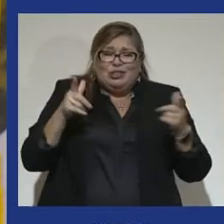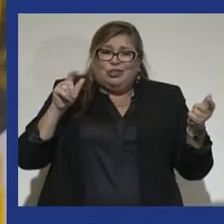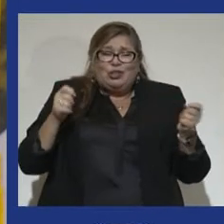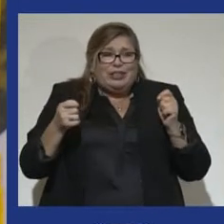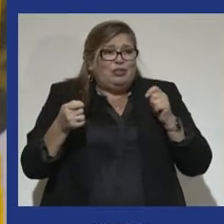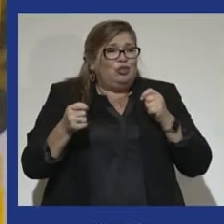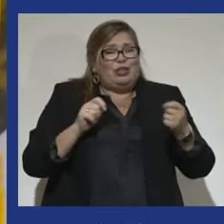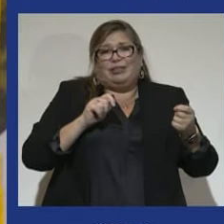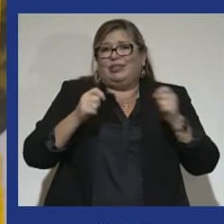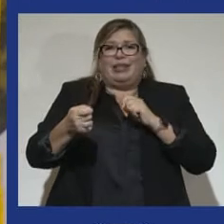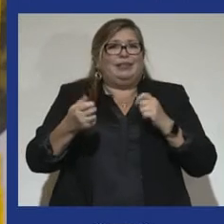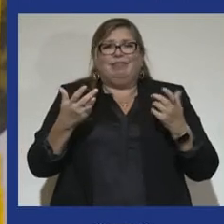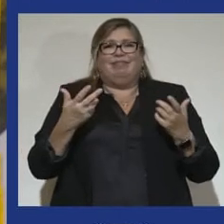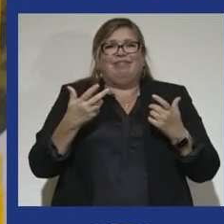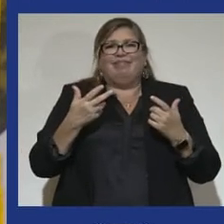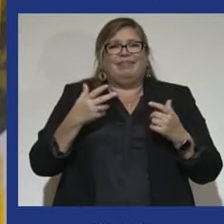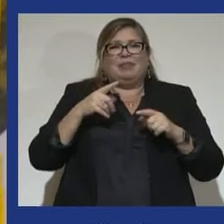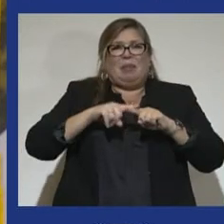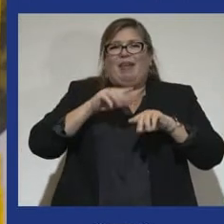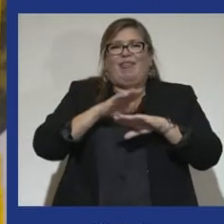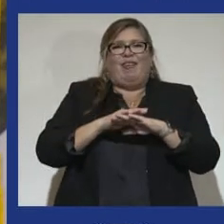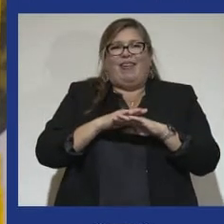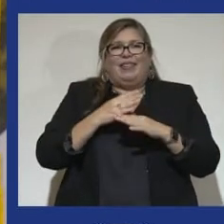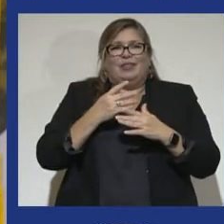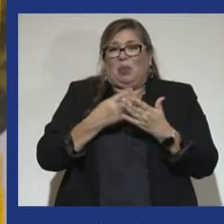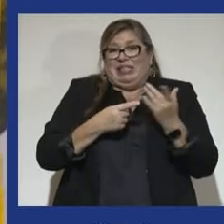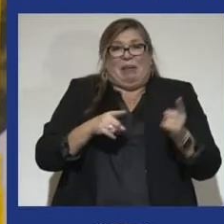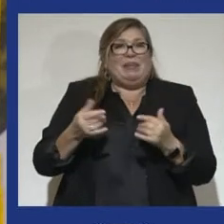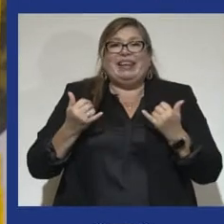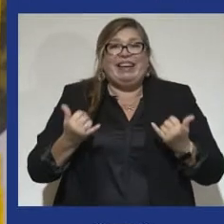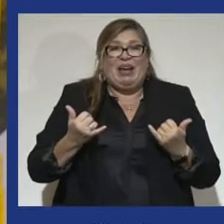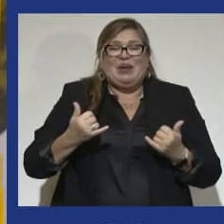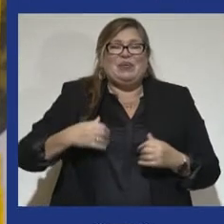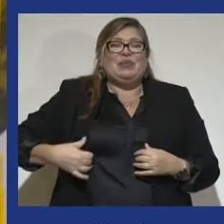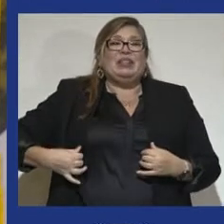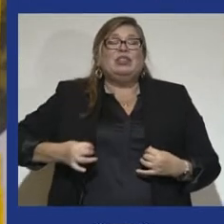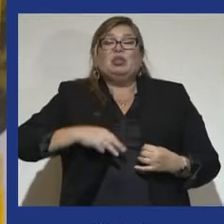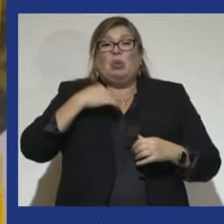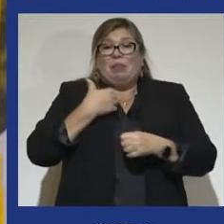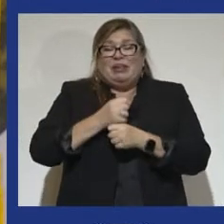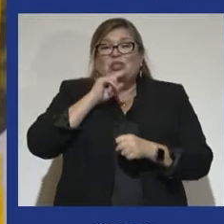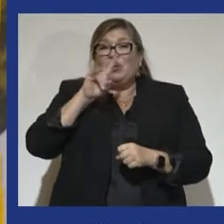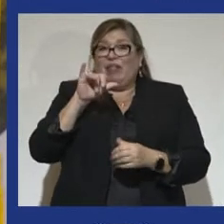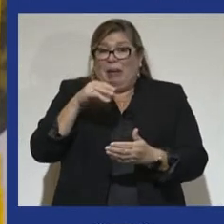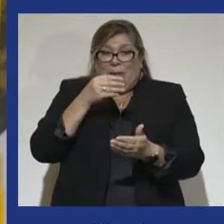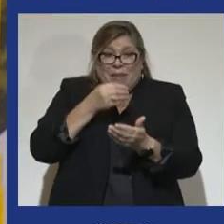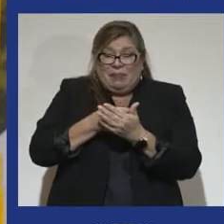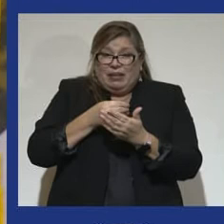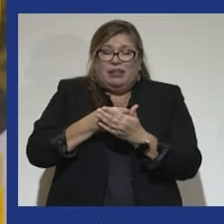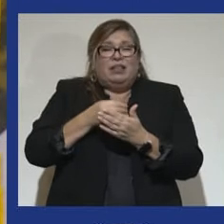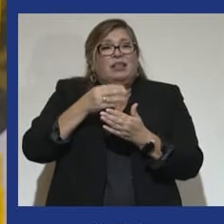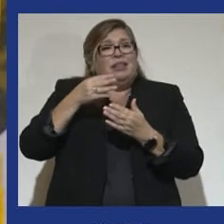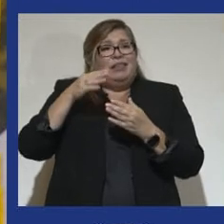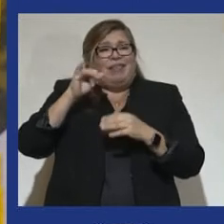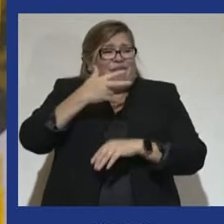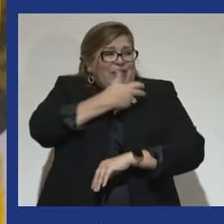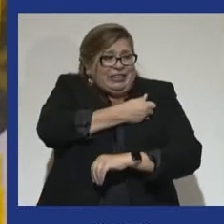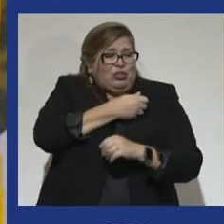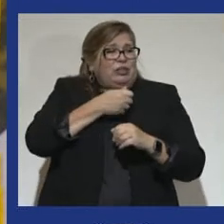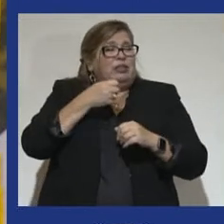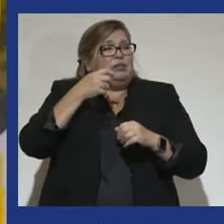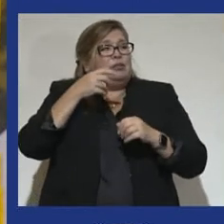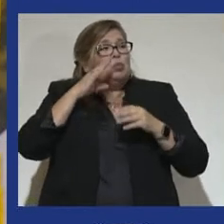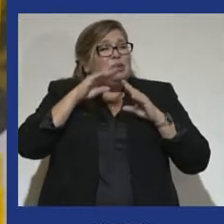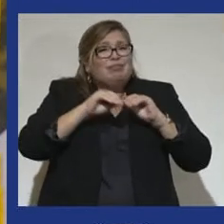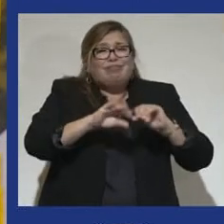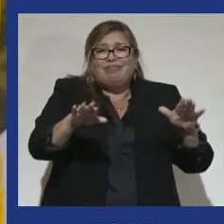están cambiando están siendo ajustadas y el dinero para asegurarnos de que se lleve a cabo bien esa distribución de vacunas